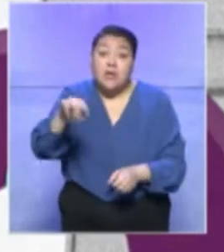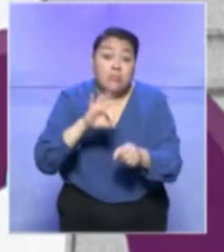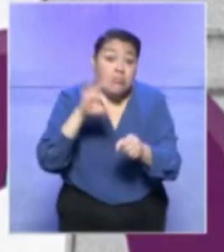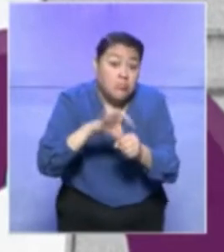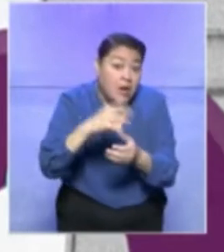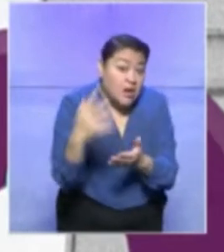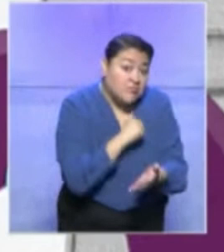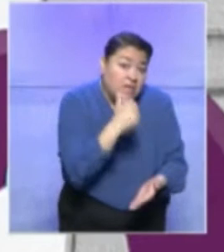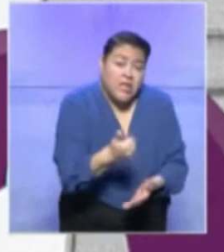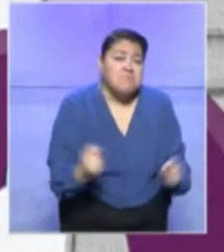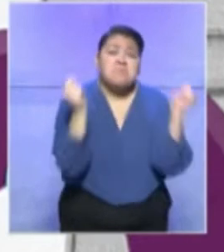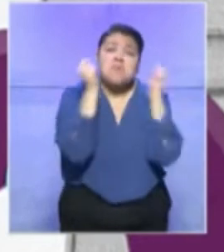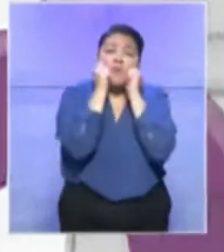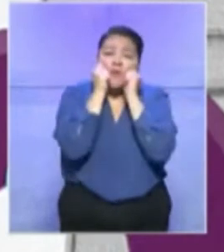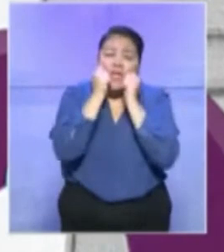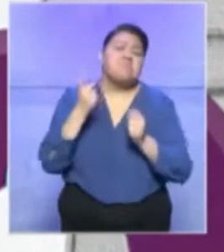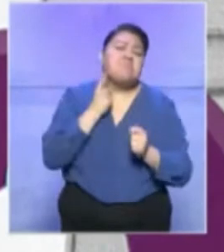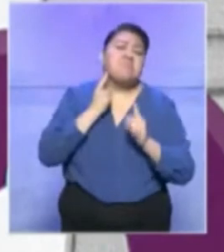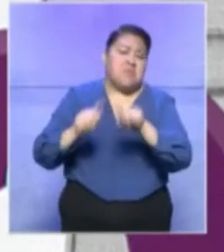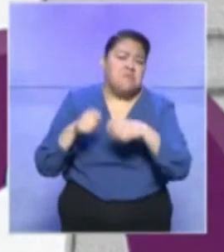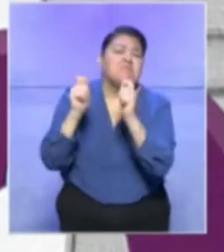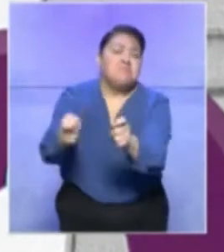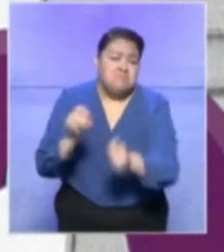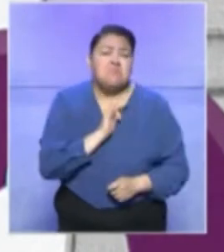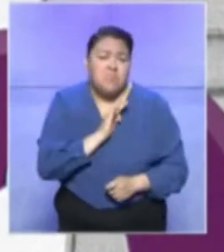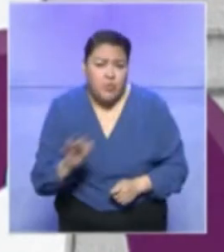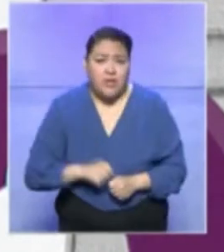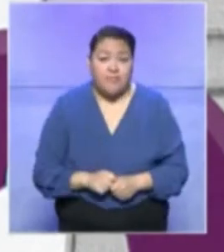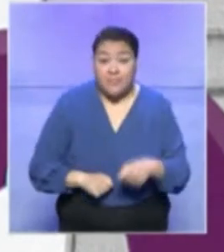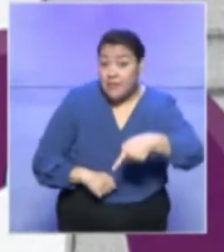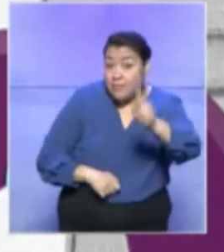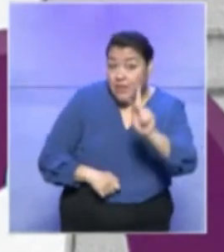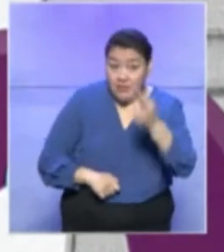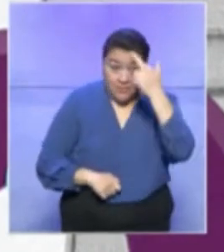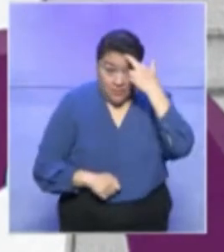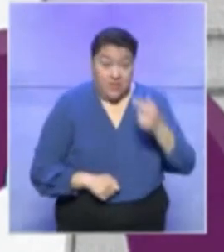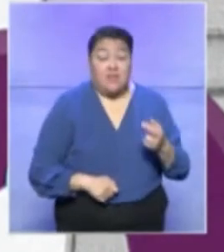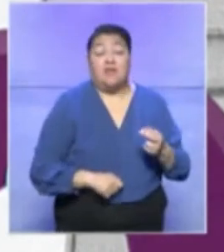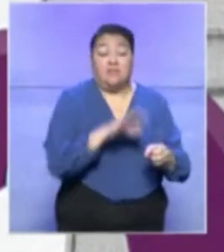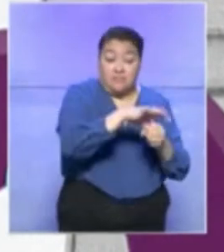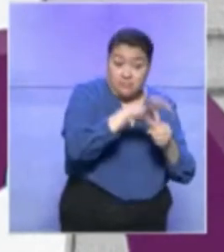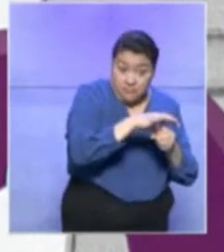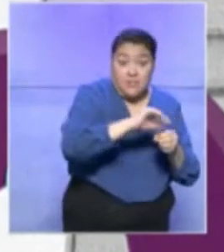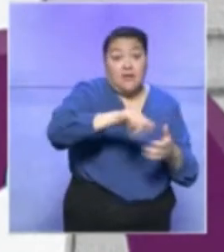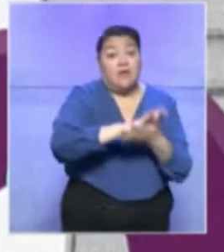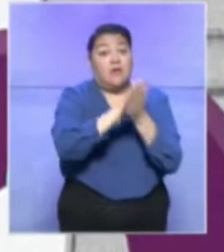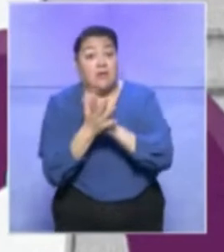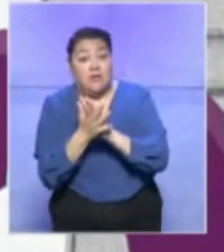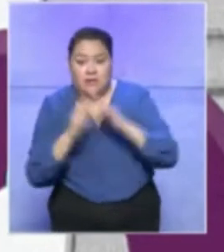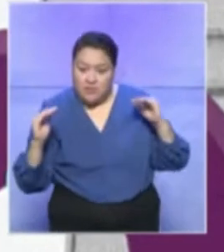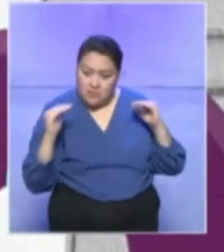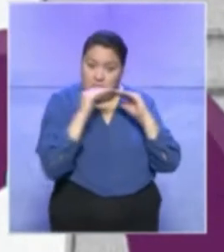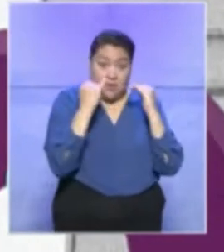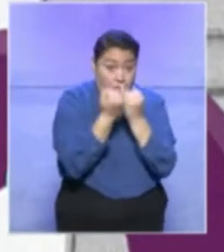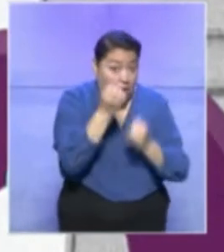en sus respectivos distritos. Sin embargo, esta representatividad no tiene por qué ser exactamente equivalente al